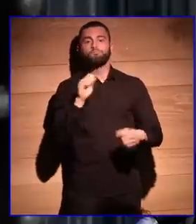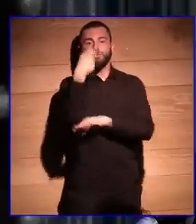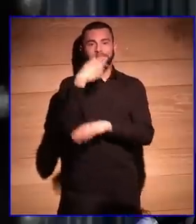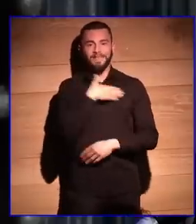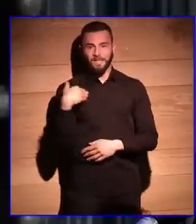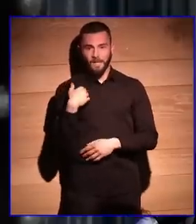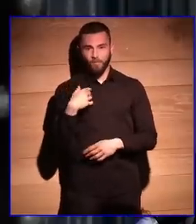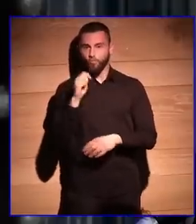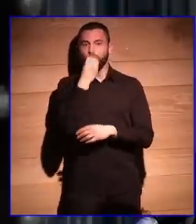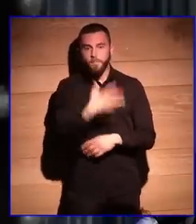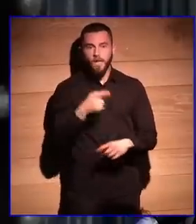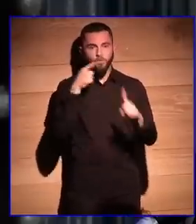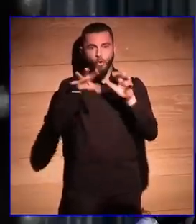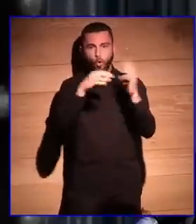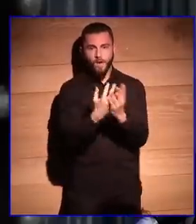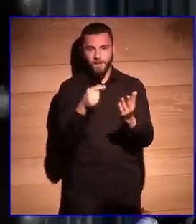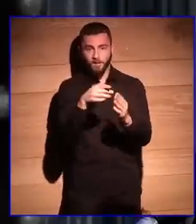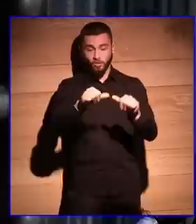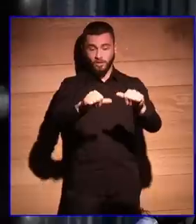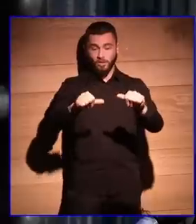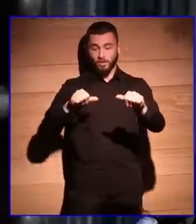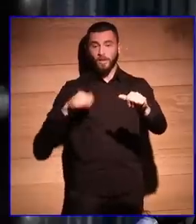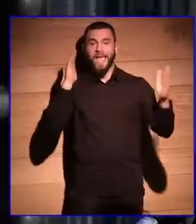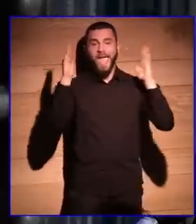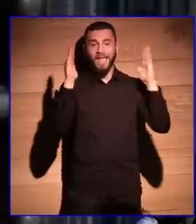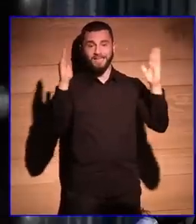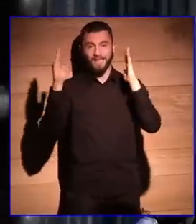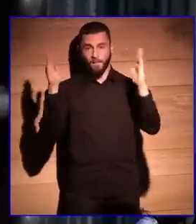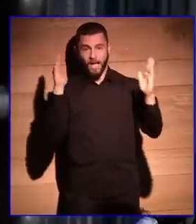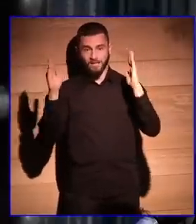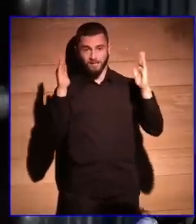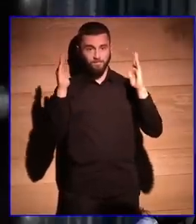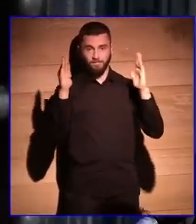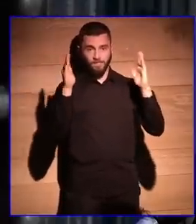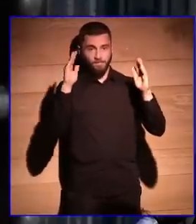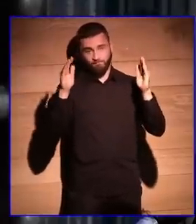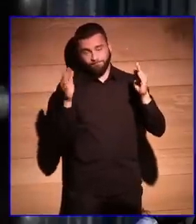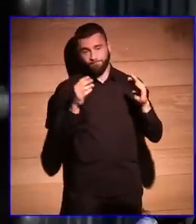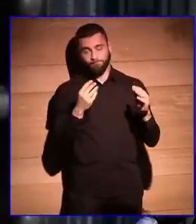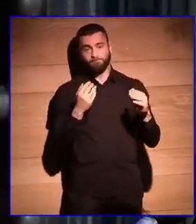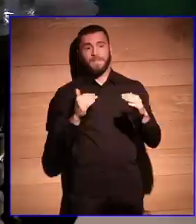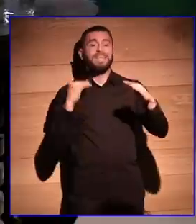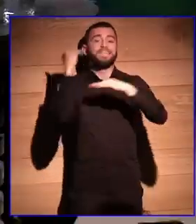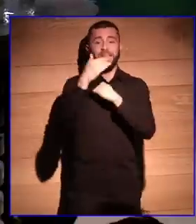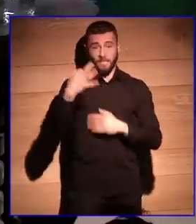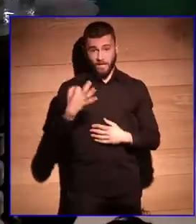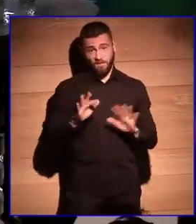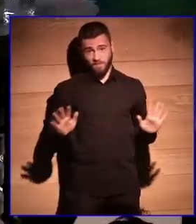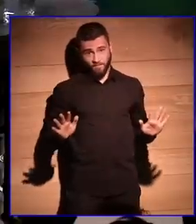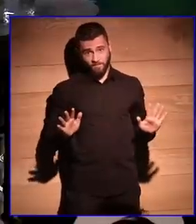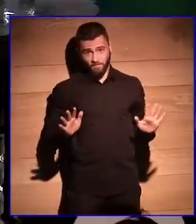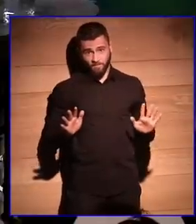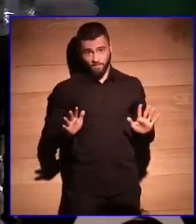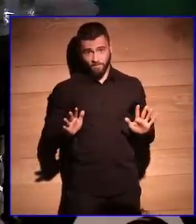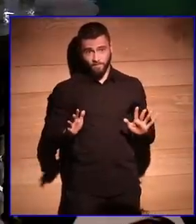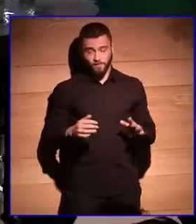bien para el universo, y todo lo que hay entre medias son etapas que simplemente se tiene que saltar. Es así, quiero decir que si pensamos, por ejemplo,